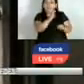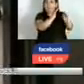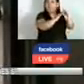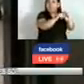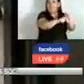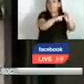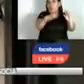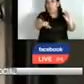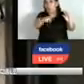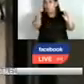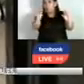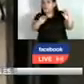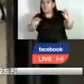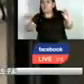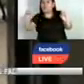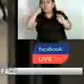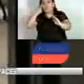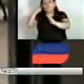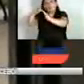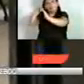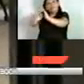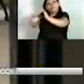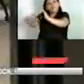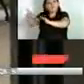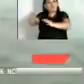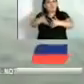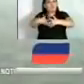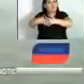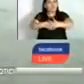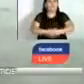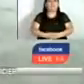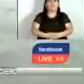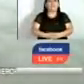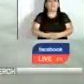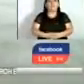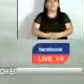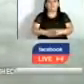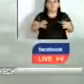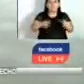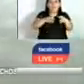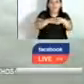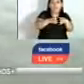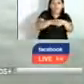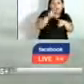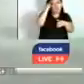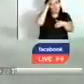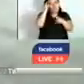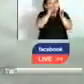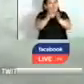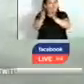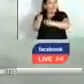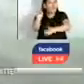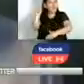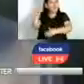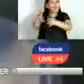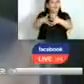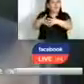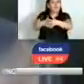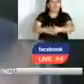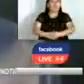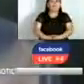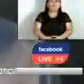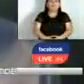mientras sus hijos fueron puestos en albergues para menores en Estados Unidos. Grupos conservadores critican el plan del nuevo gobierno estadounidense.